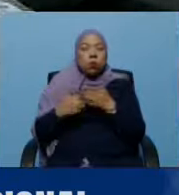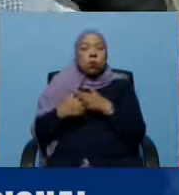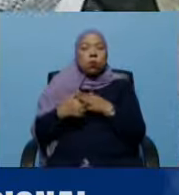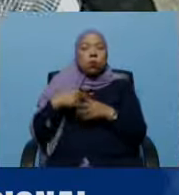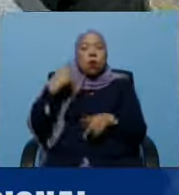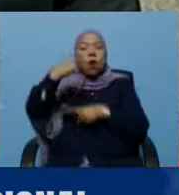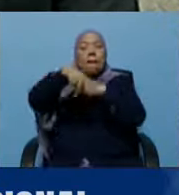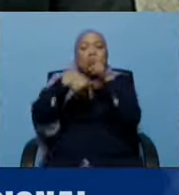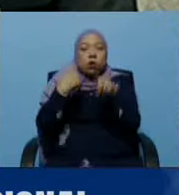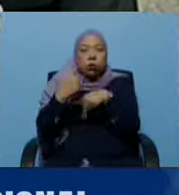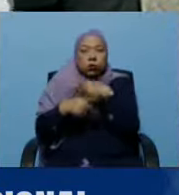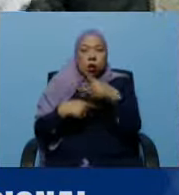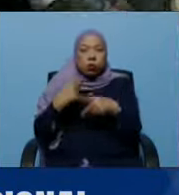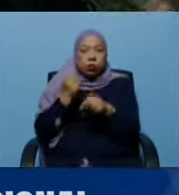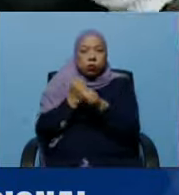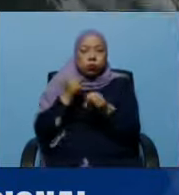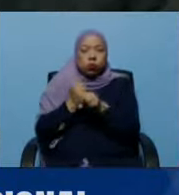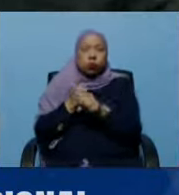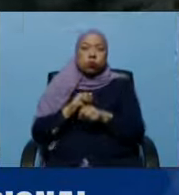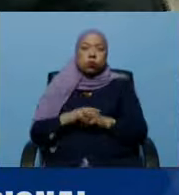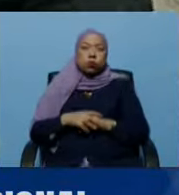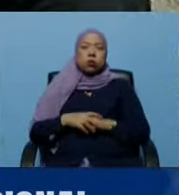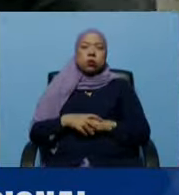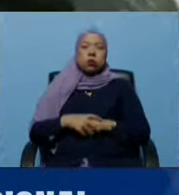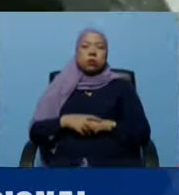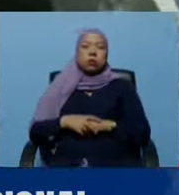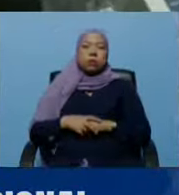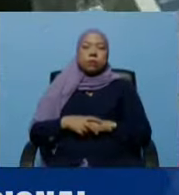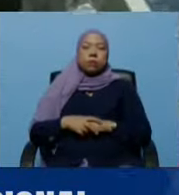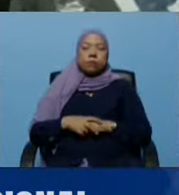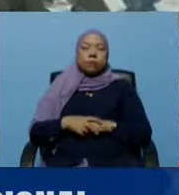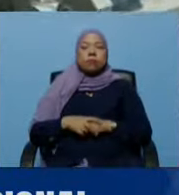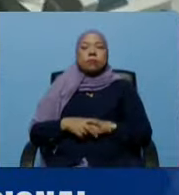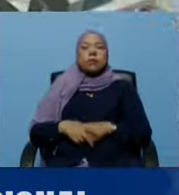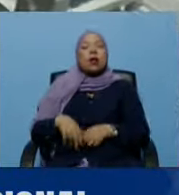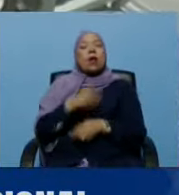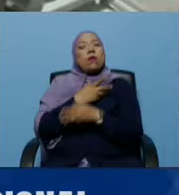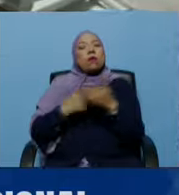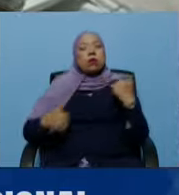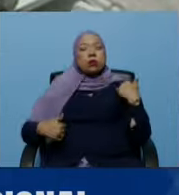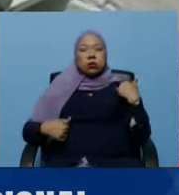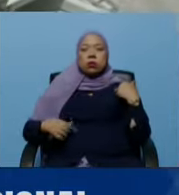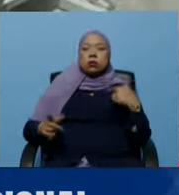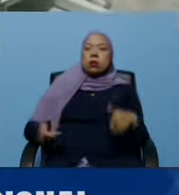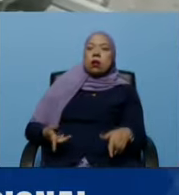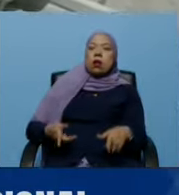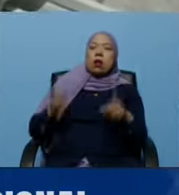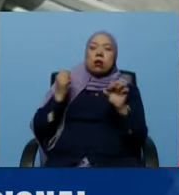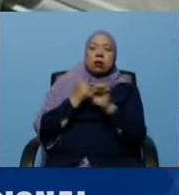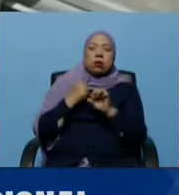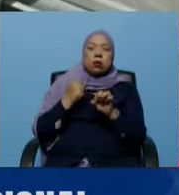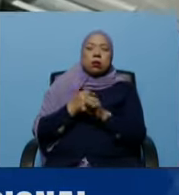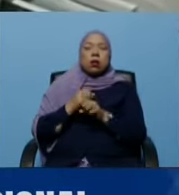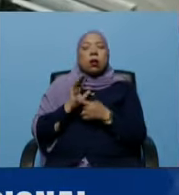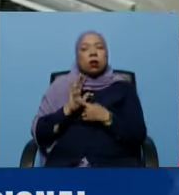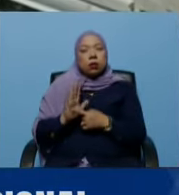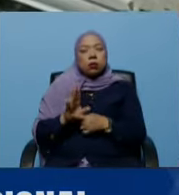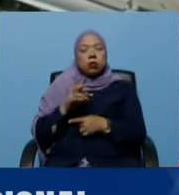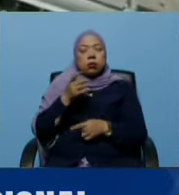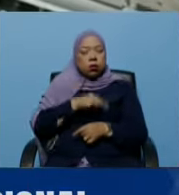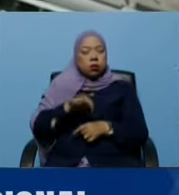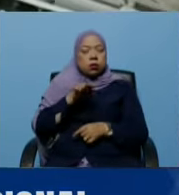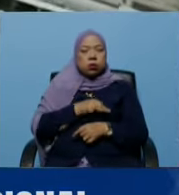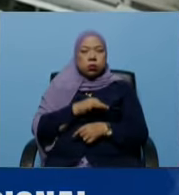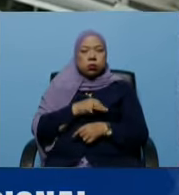el proceso de fundición. Presidente, me voy a permitir presentarle al